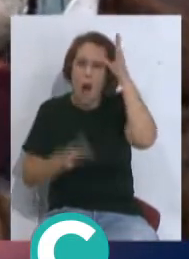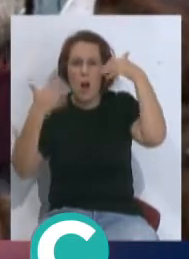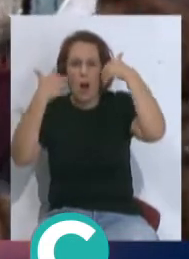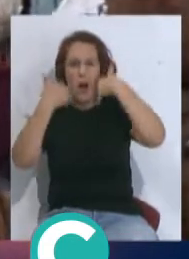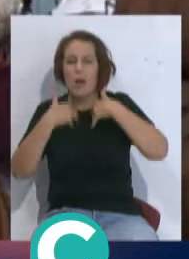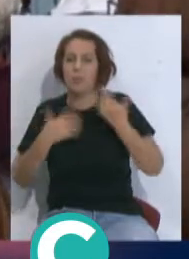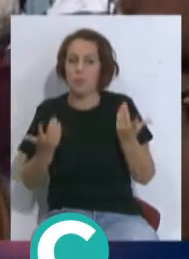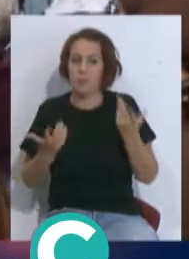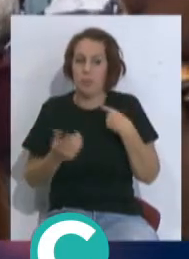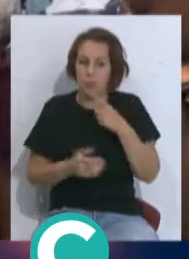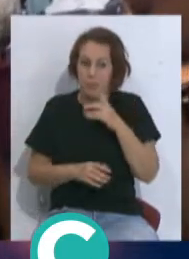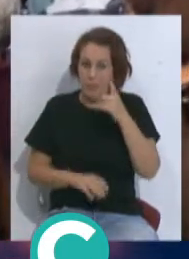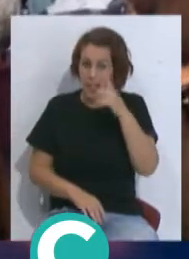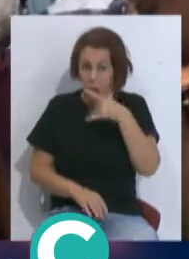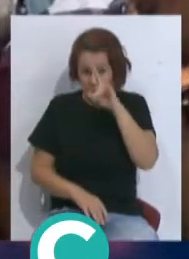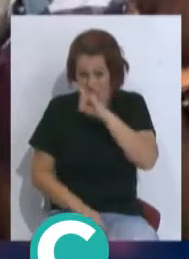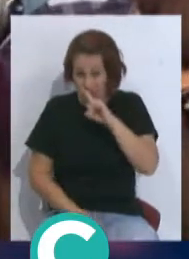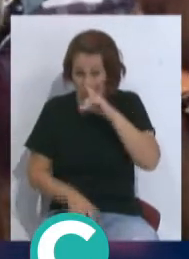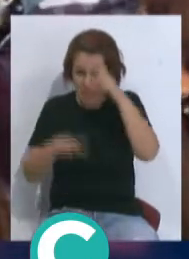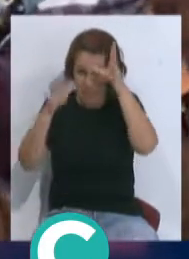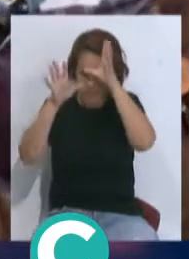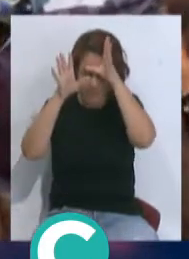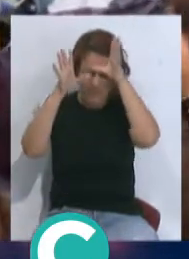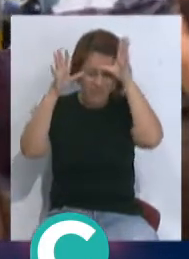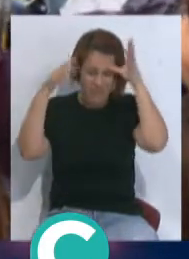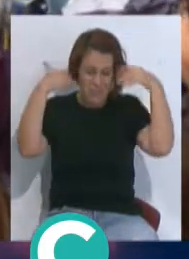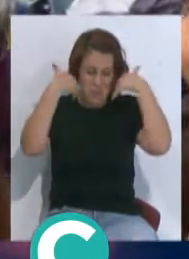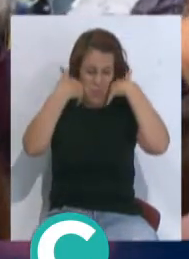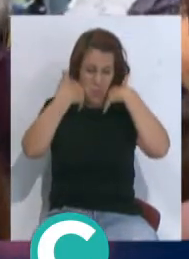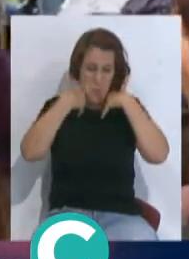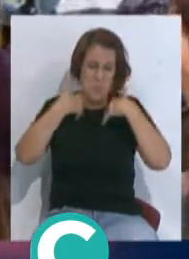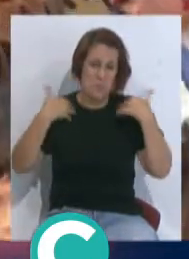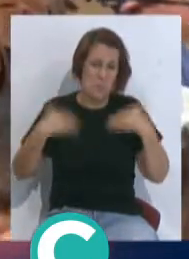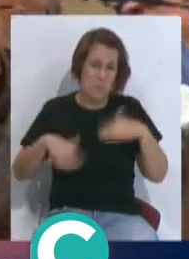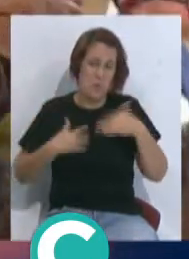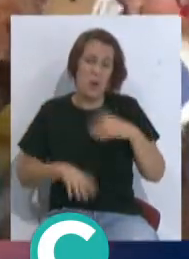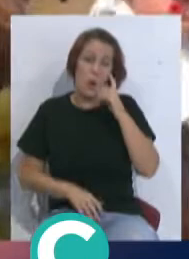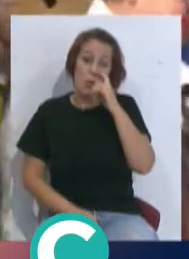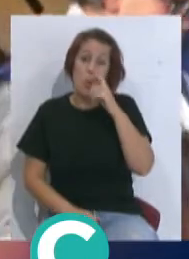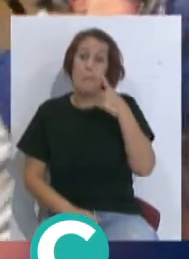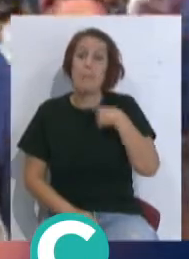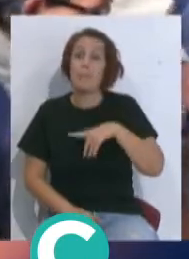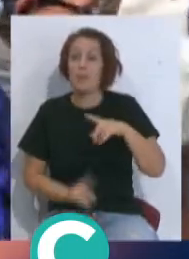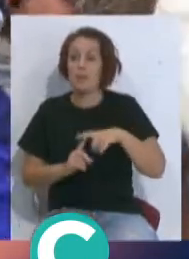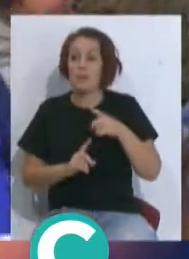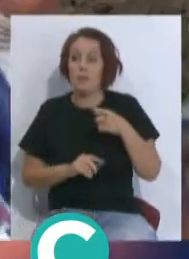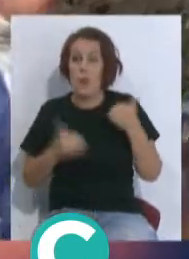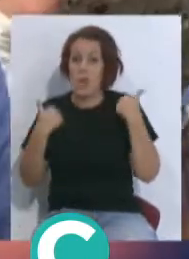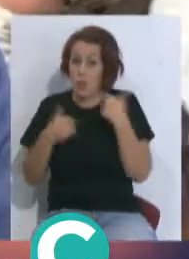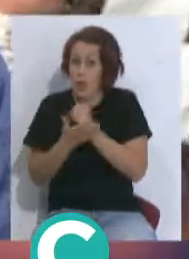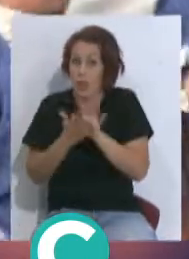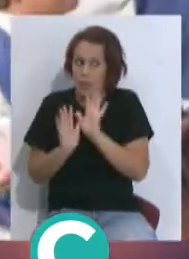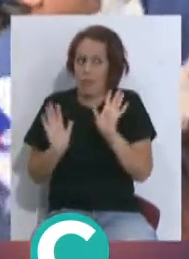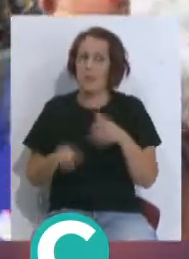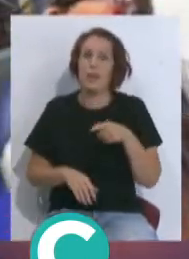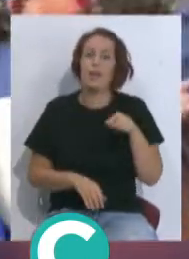calle. En el Falla hace muchísimo calor. O sea, en mayo puede ser un horno. Entonces,